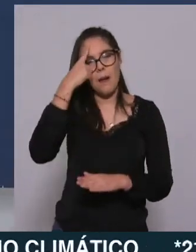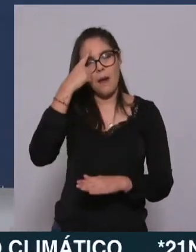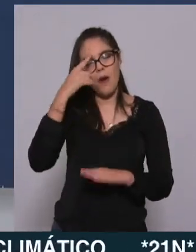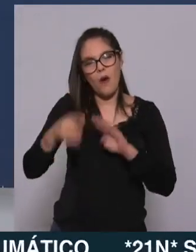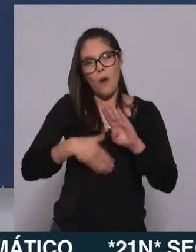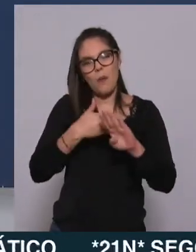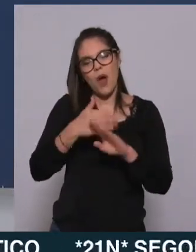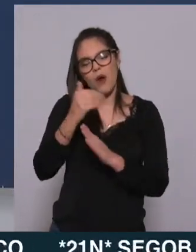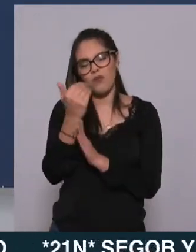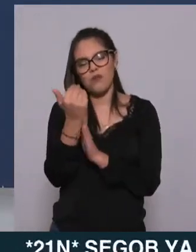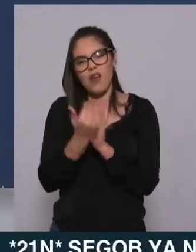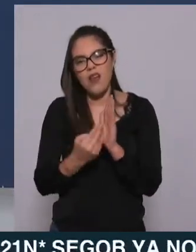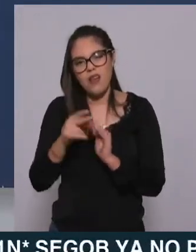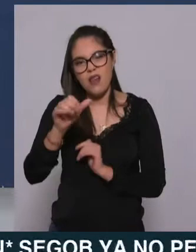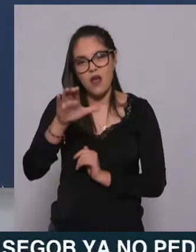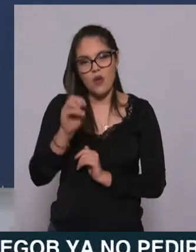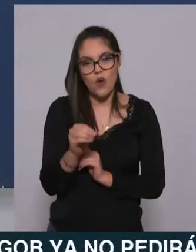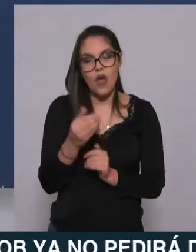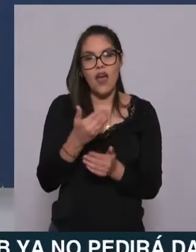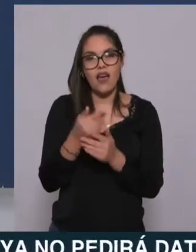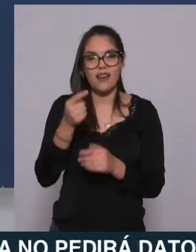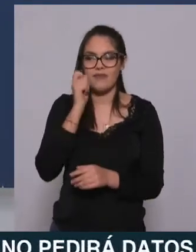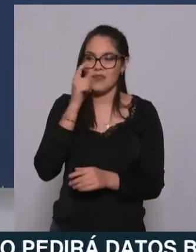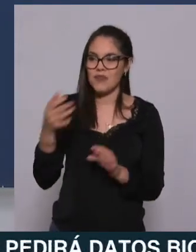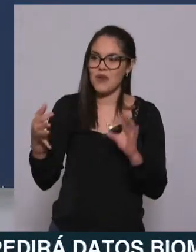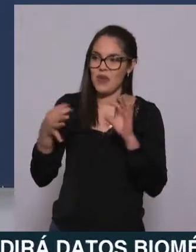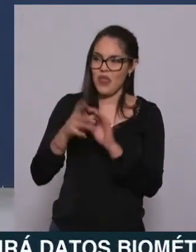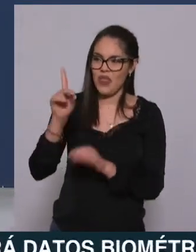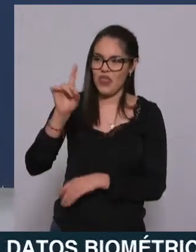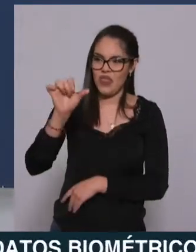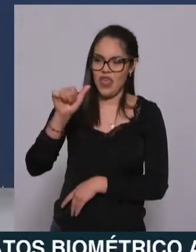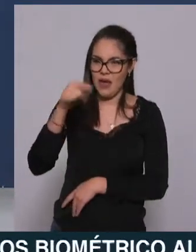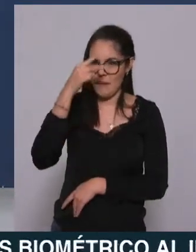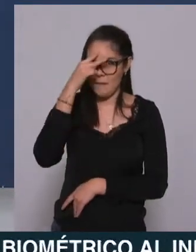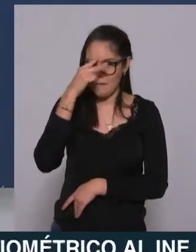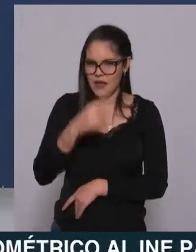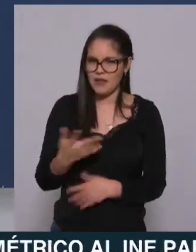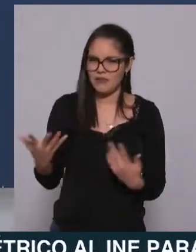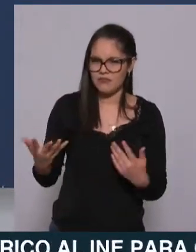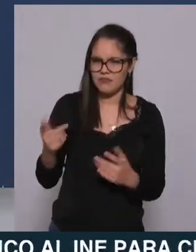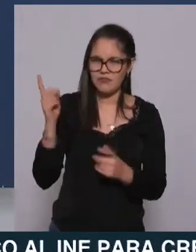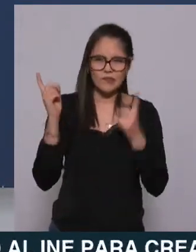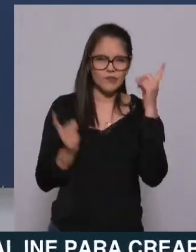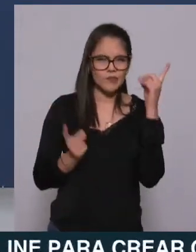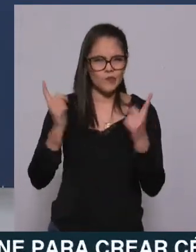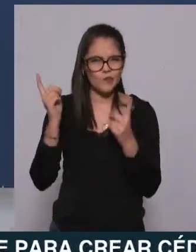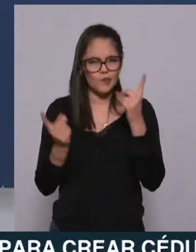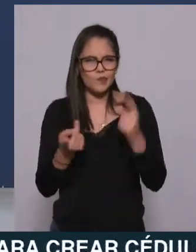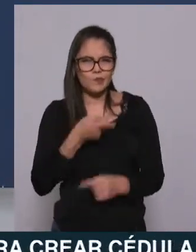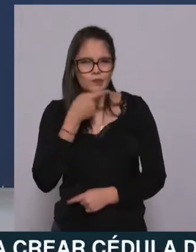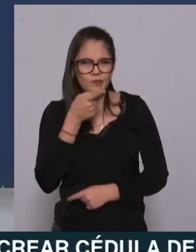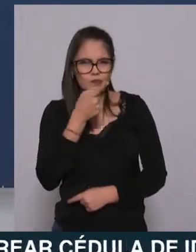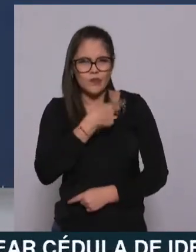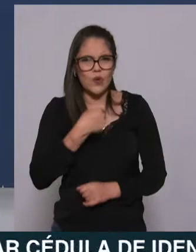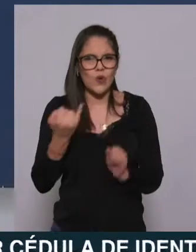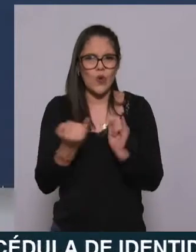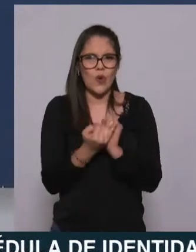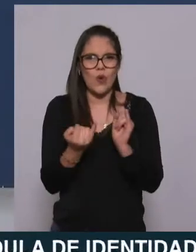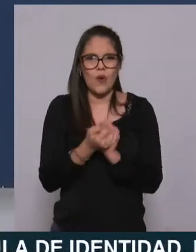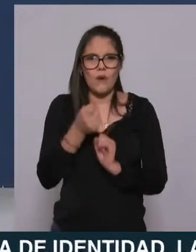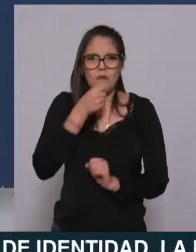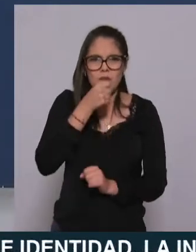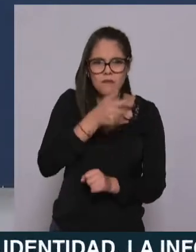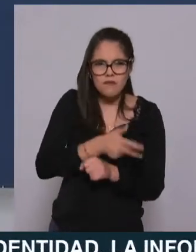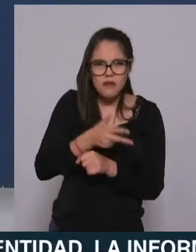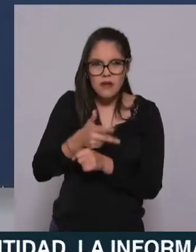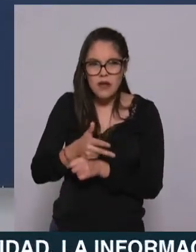enlace principal de la DEA con México. Uno se pregunta, es una pregunta simplemente como las que hacemos los periodistas, ¿acaso